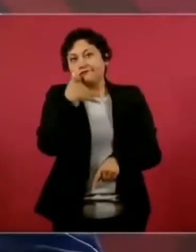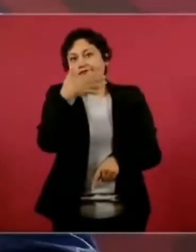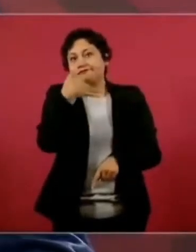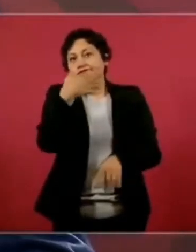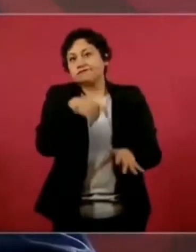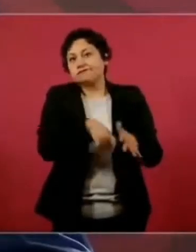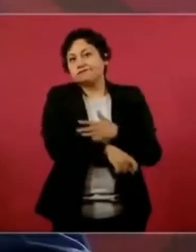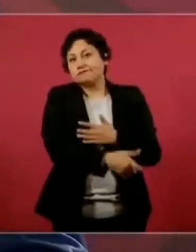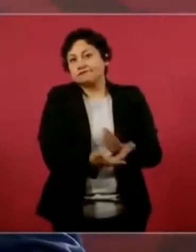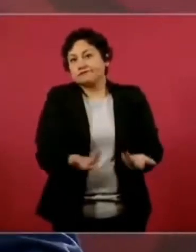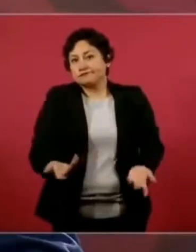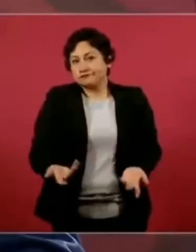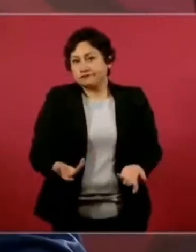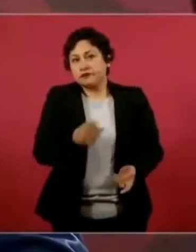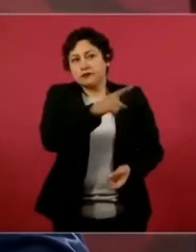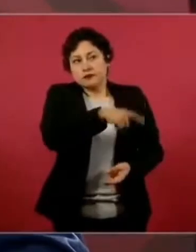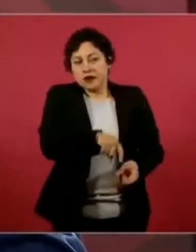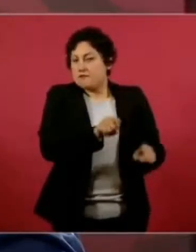famosos.